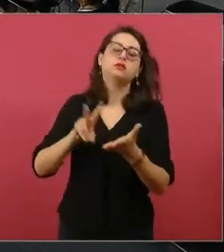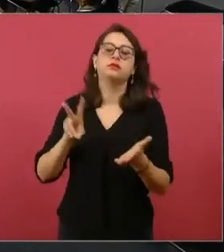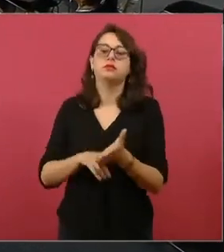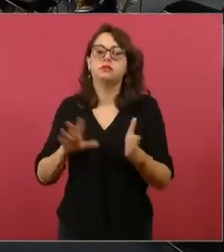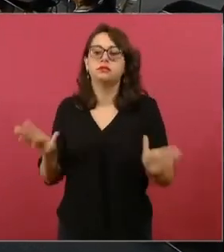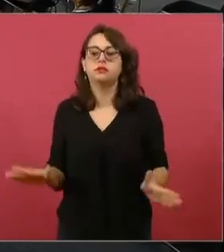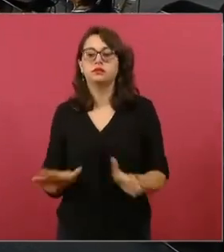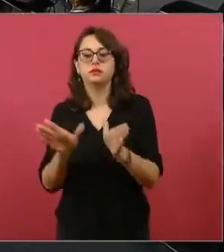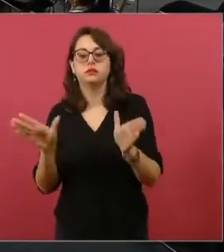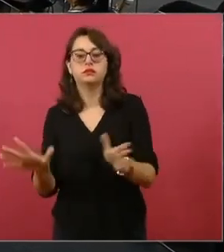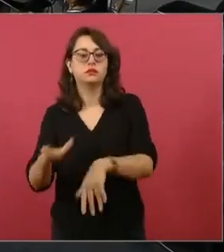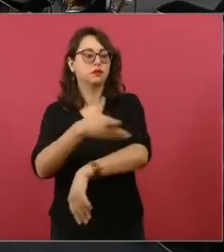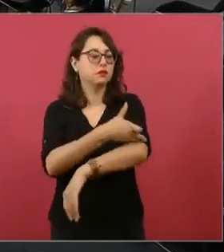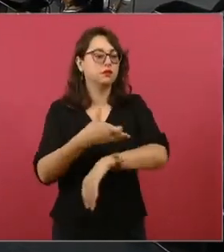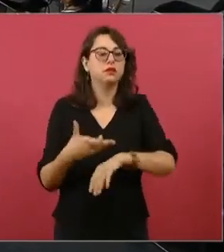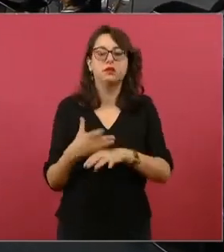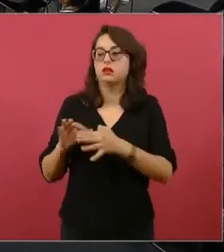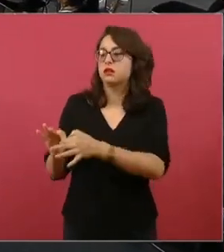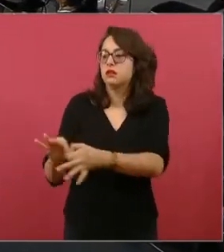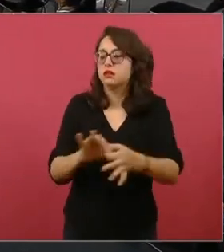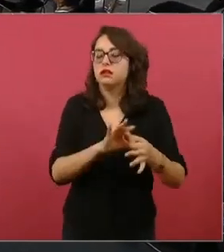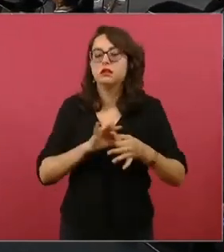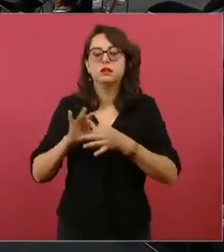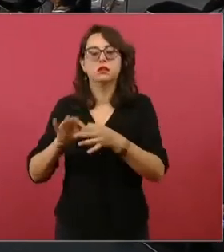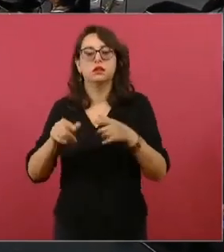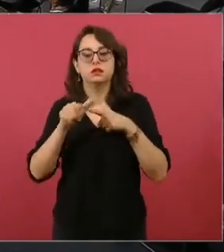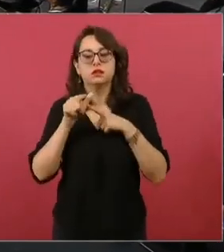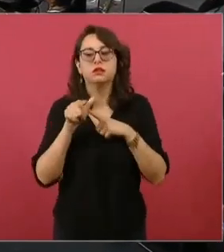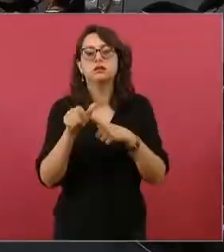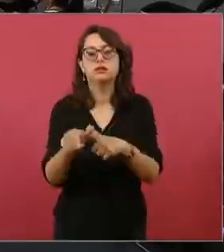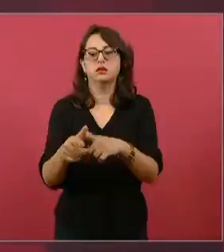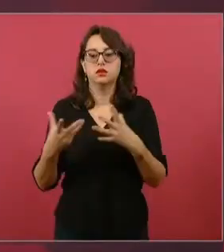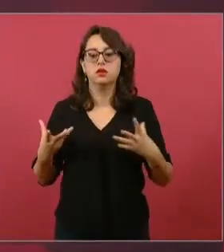cohesionando a las familias, que no se desintegren,